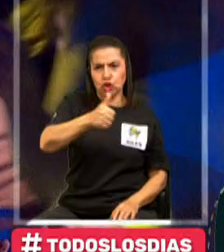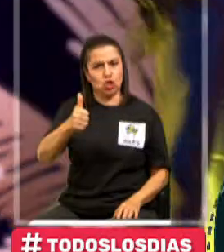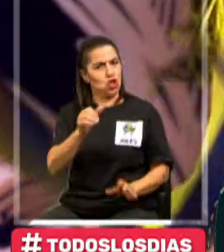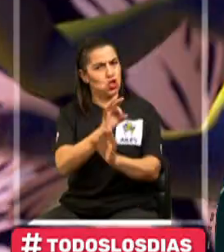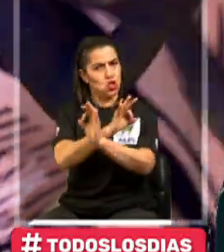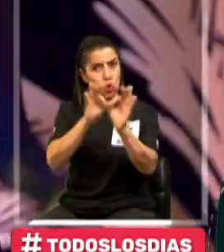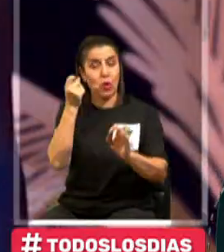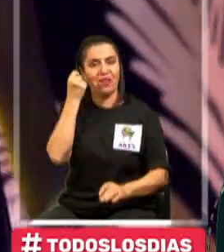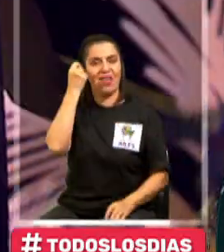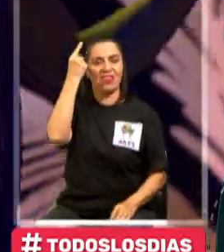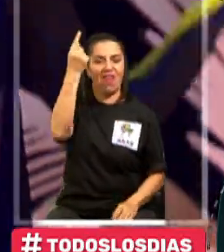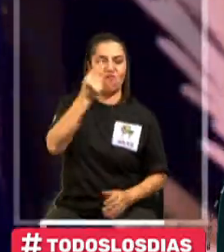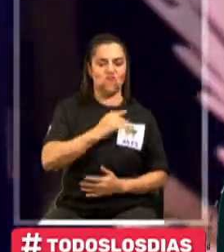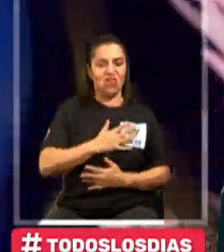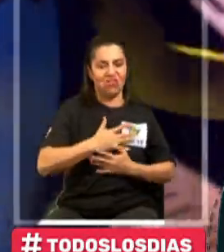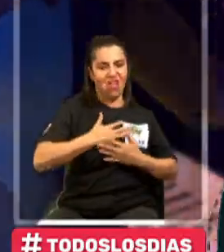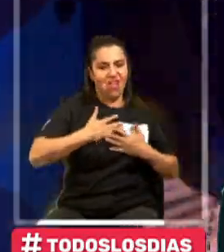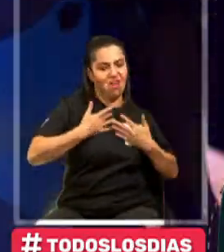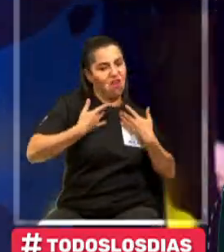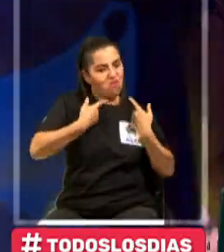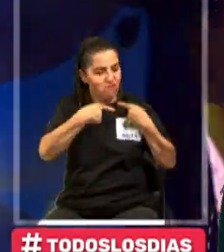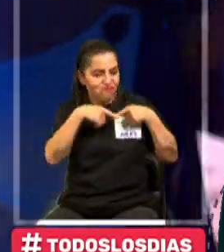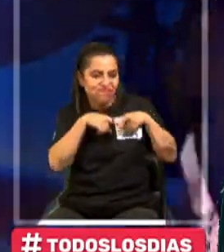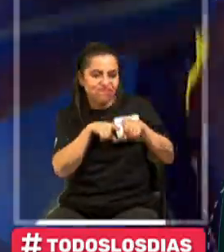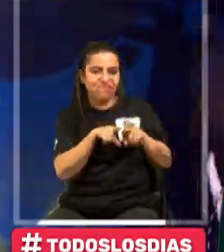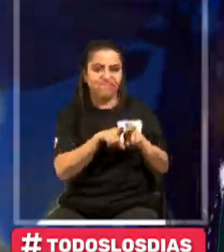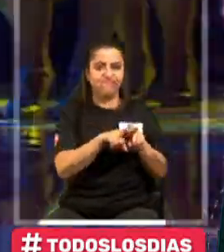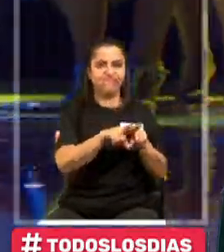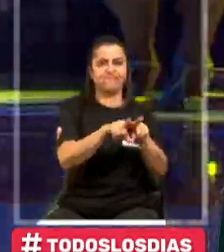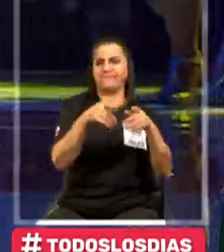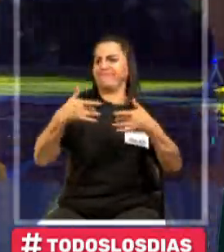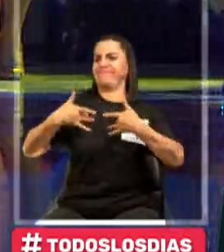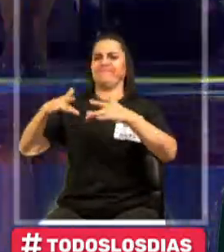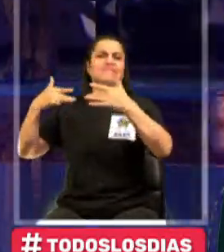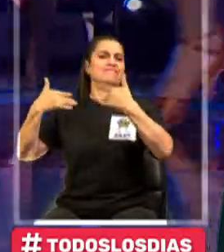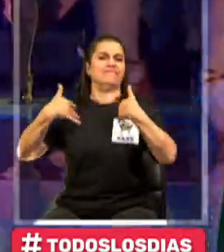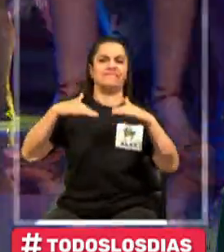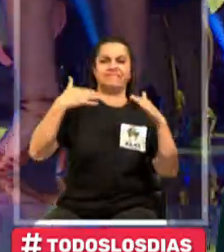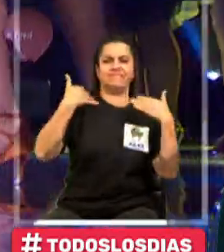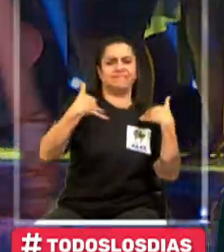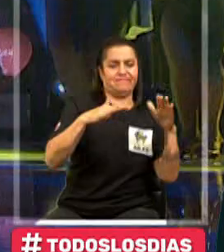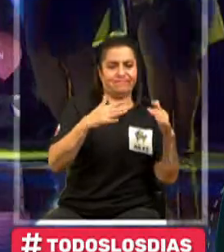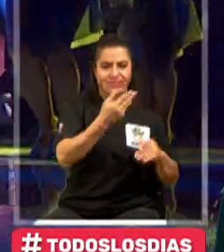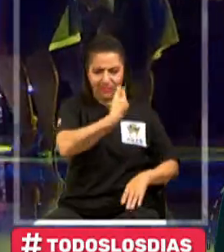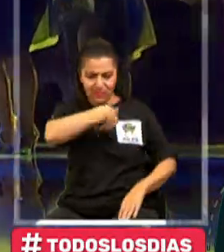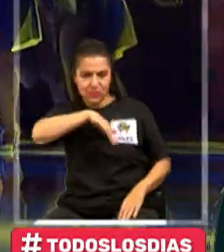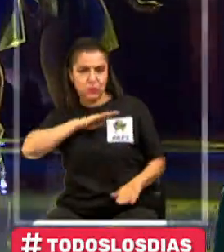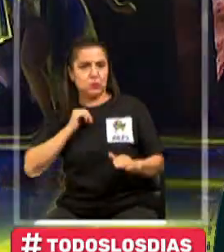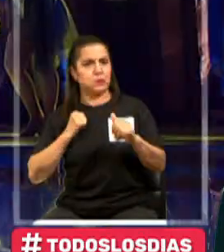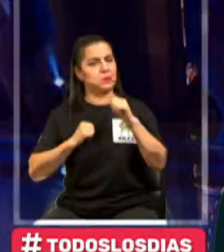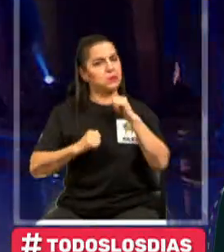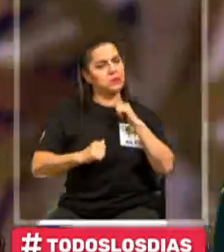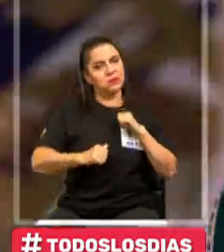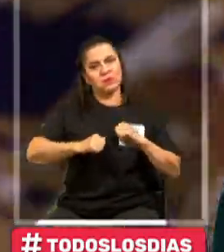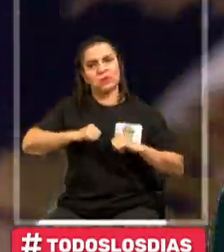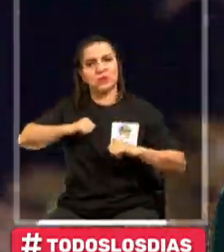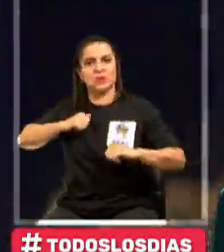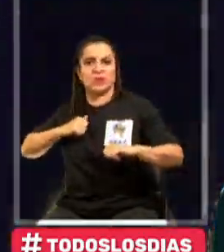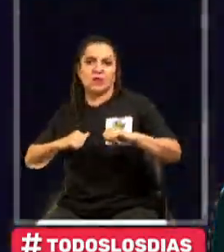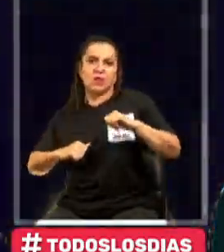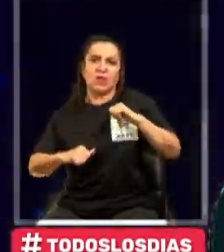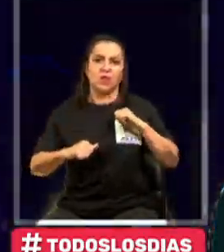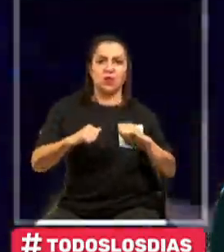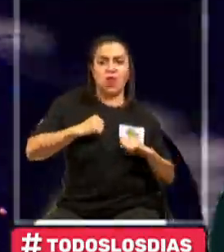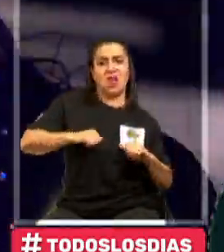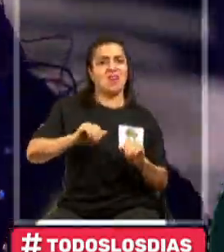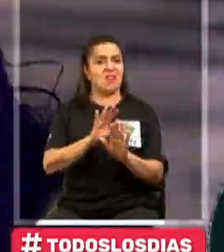entenderá que nos deseamos. Que nos importa poco hacerles ese daño.